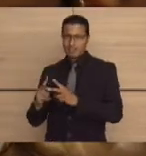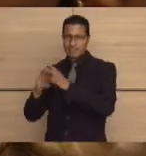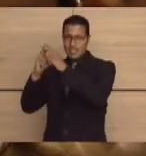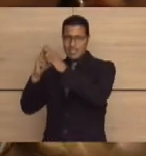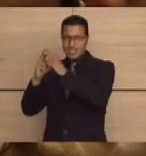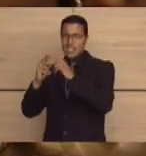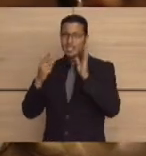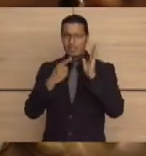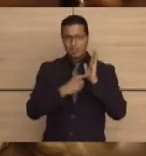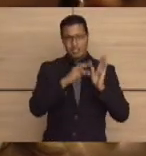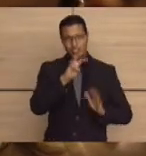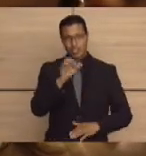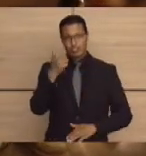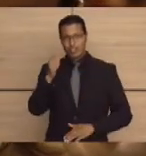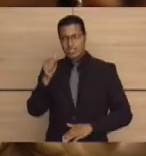1810.